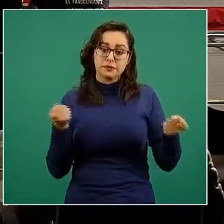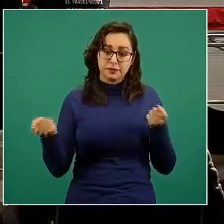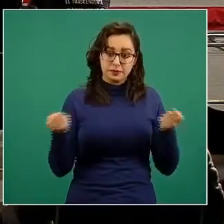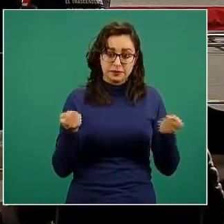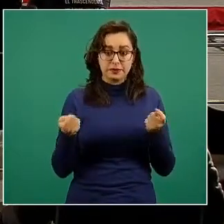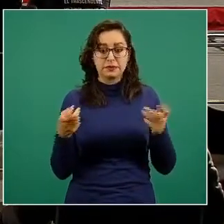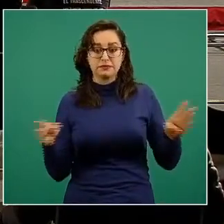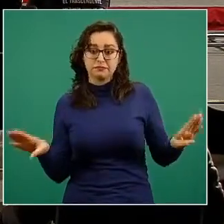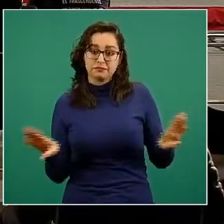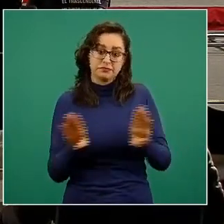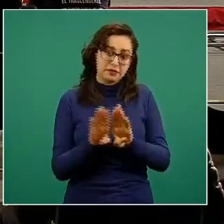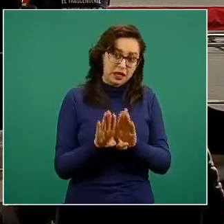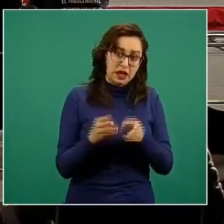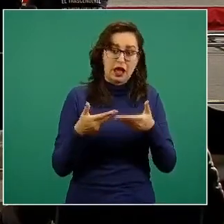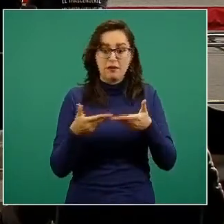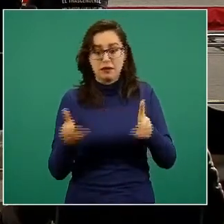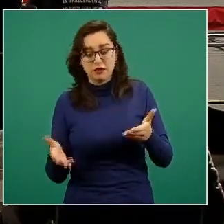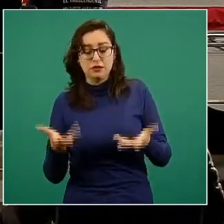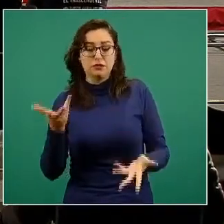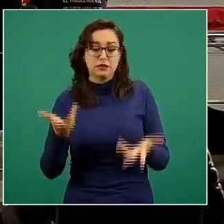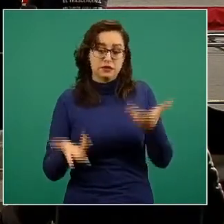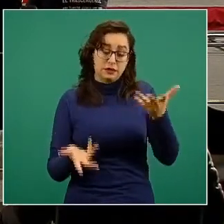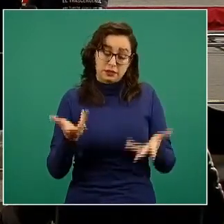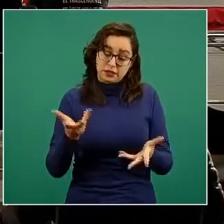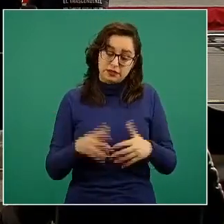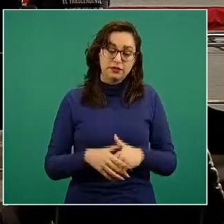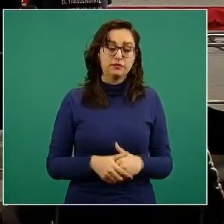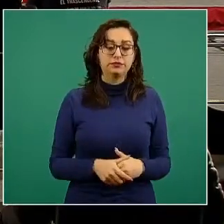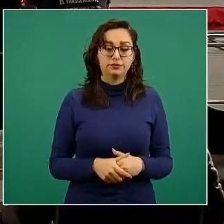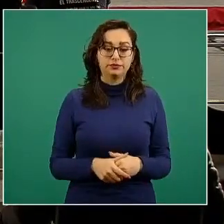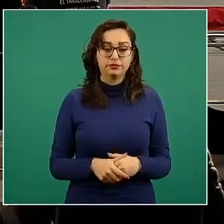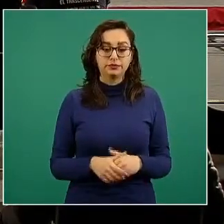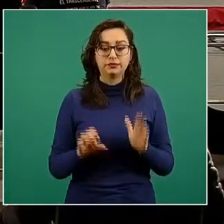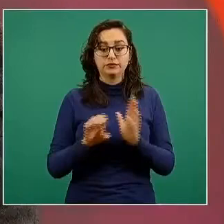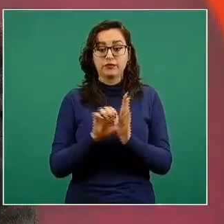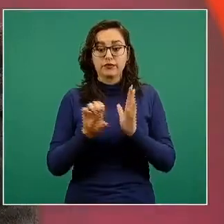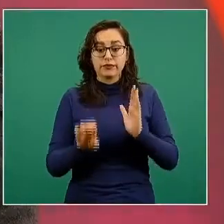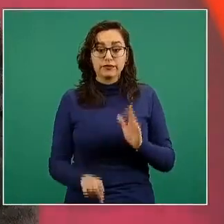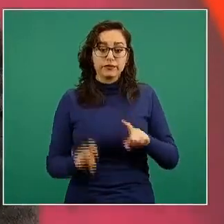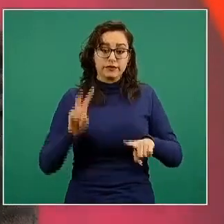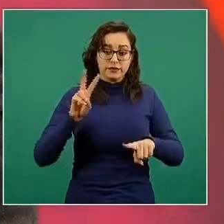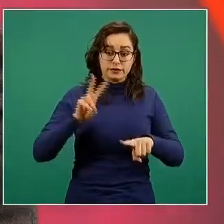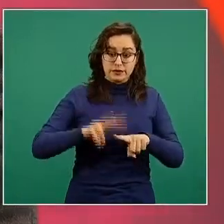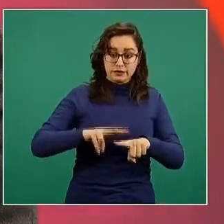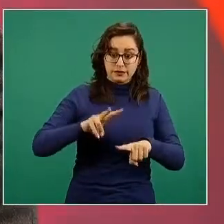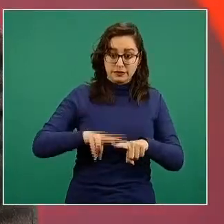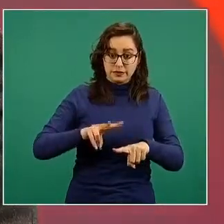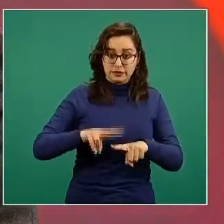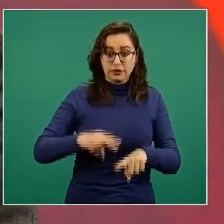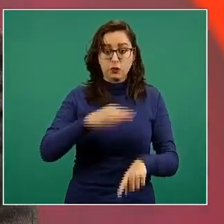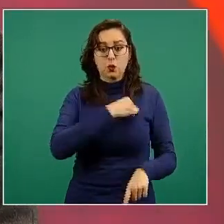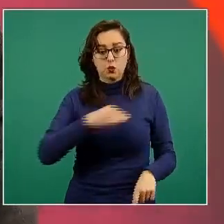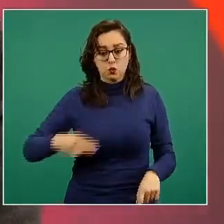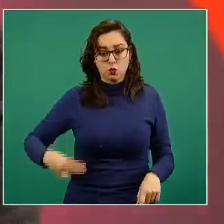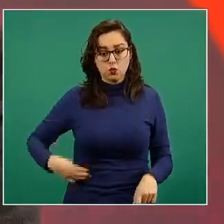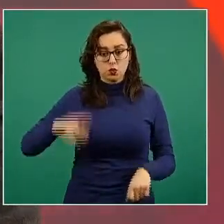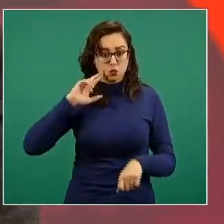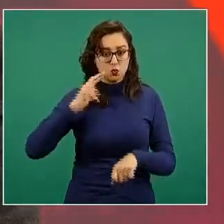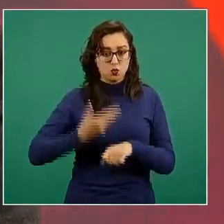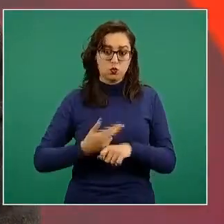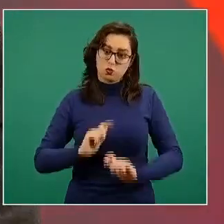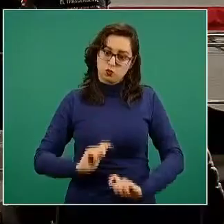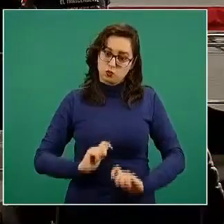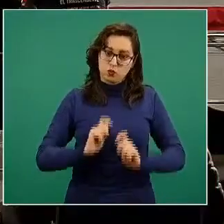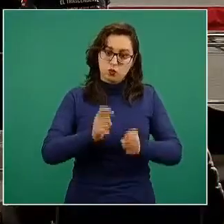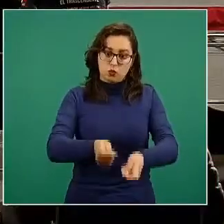acciones administrativas de diversa naturaleza. Por ejemplo, los parques son responsabilidad municipal. Entonces, los